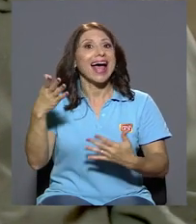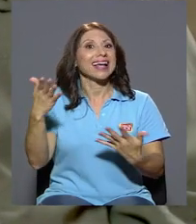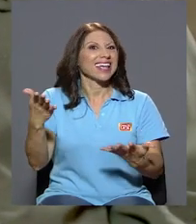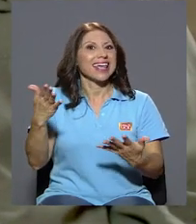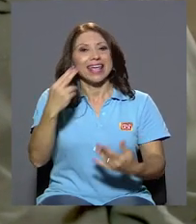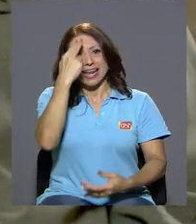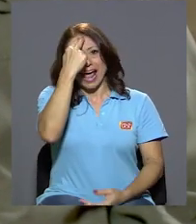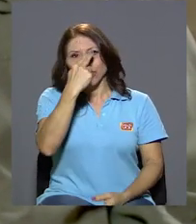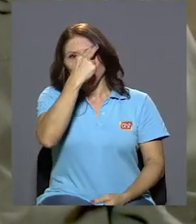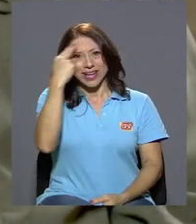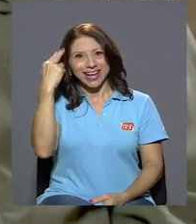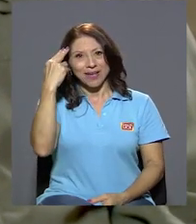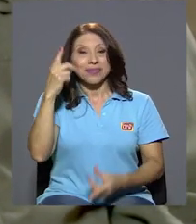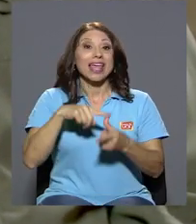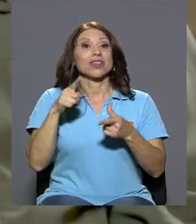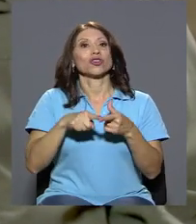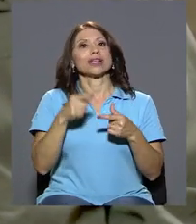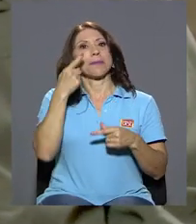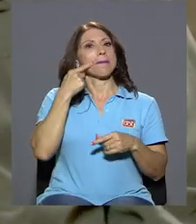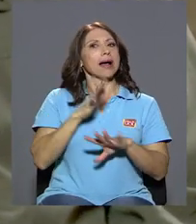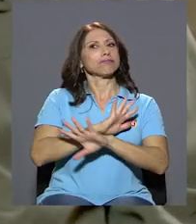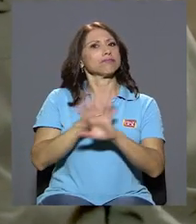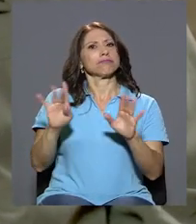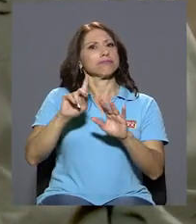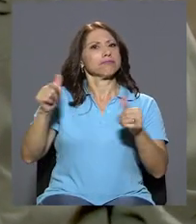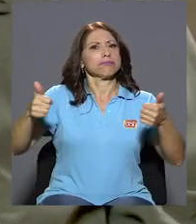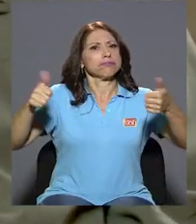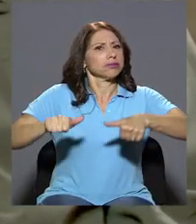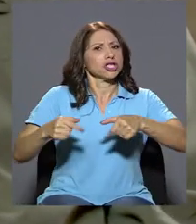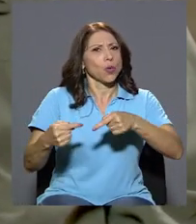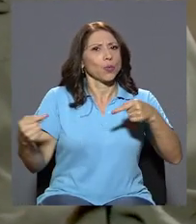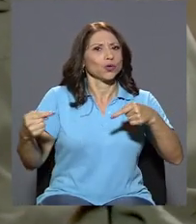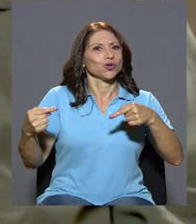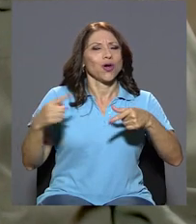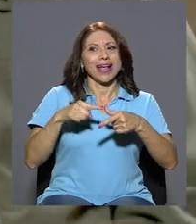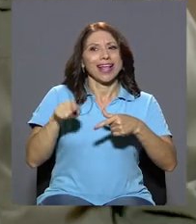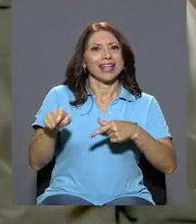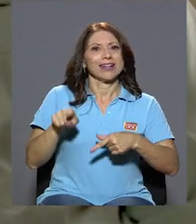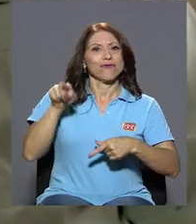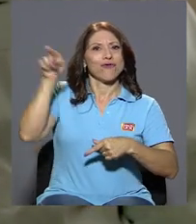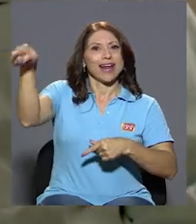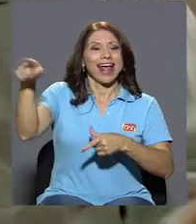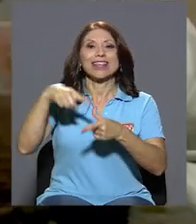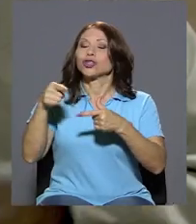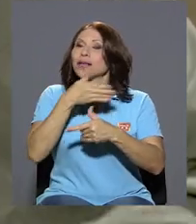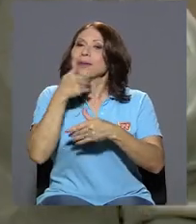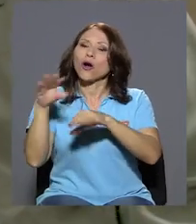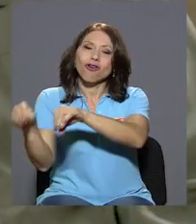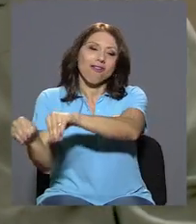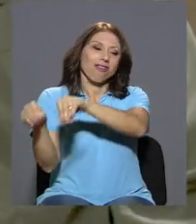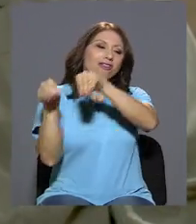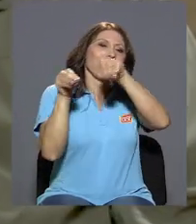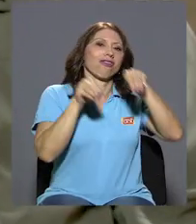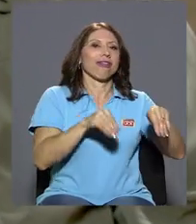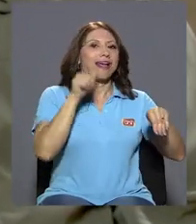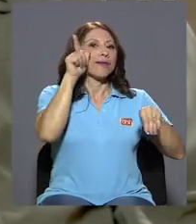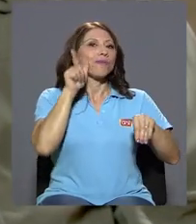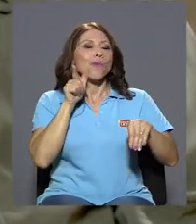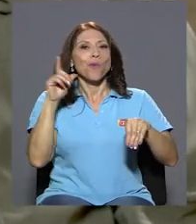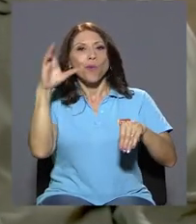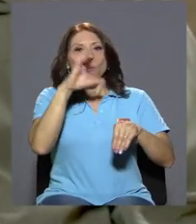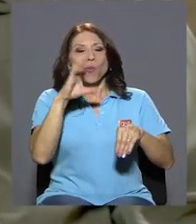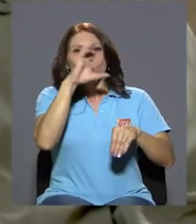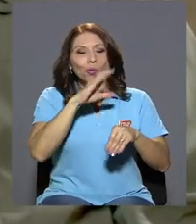católica en la familia entonces papá se opuso totalmente a que fuera y entonces mejor se los trajo de una vez para limón